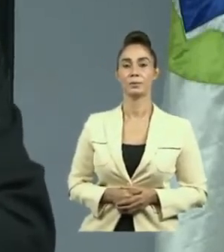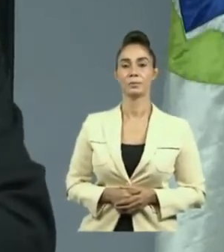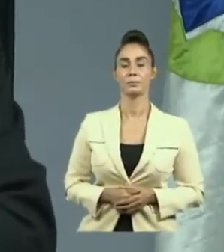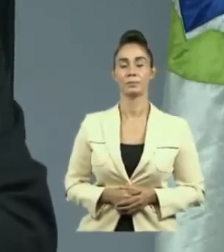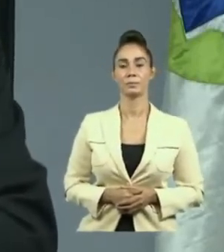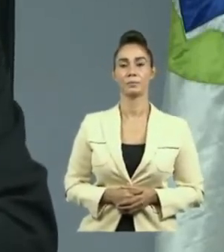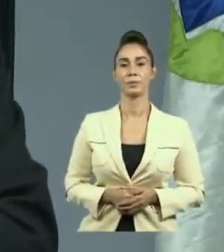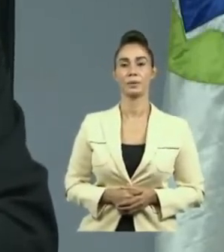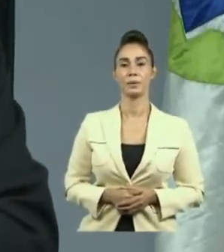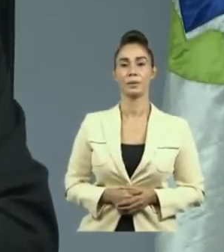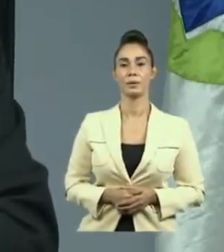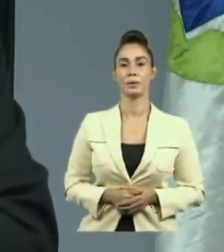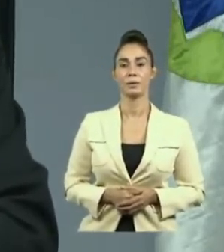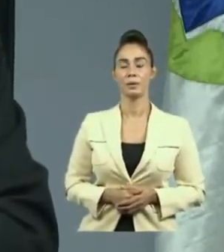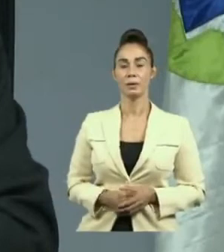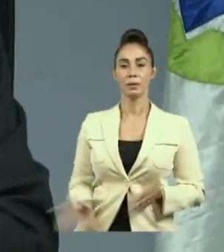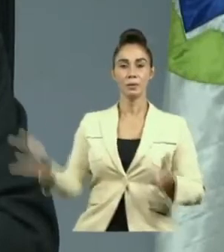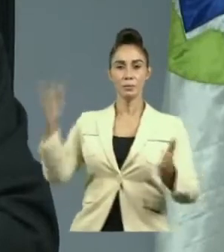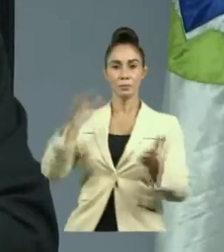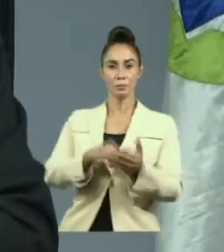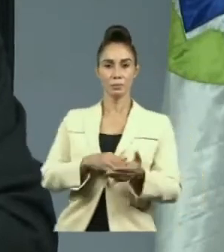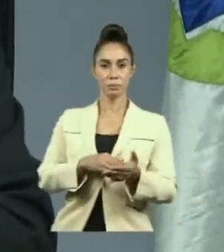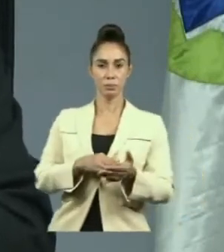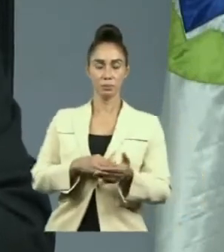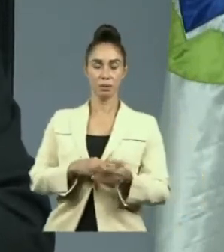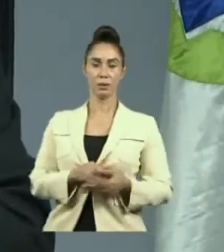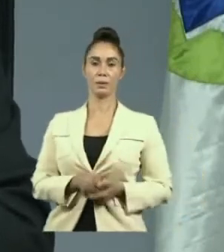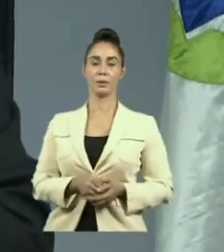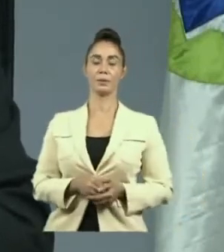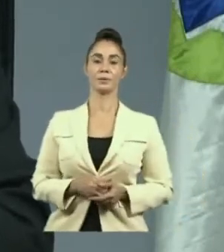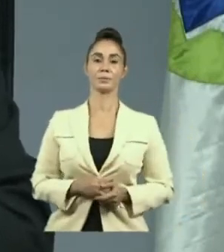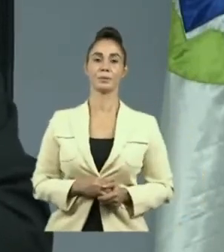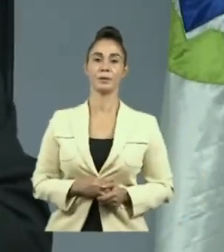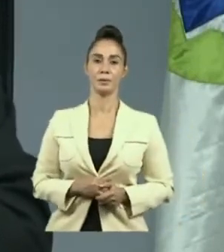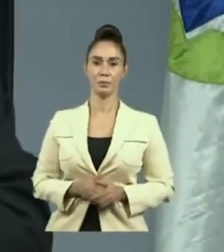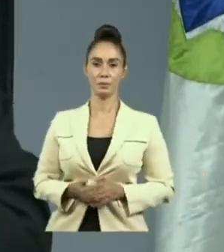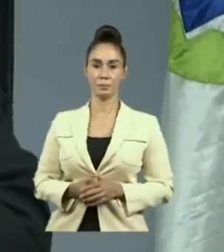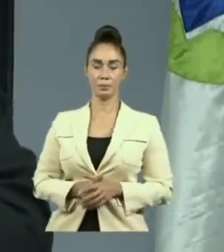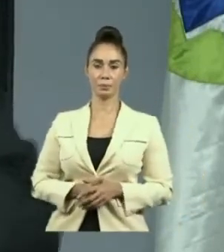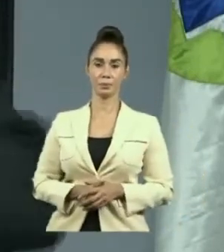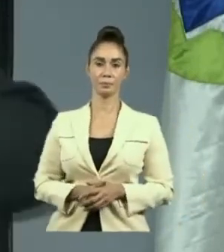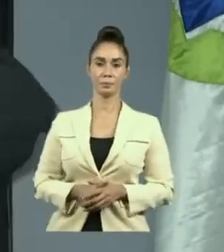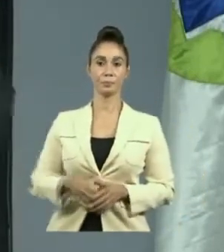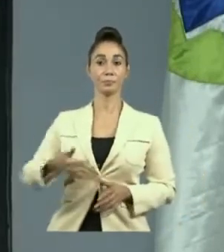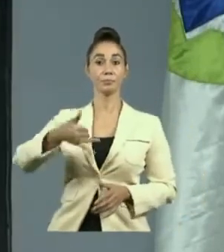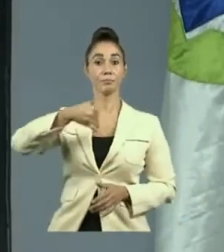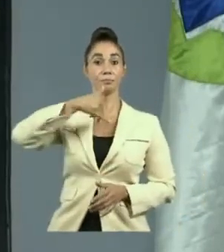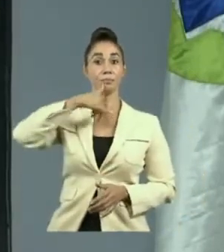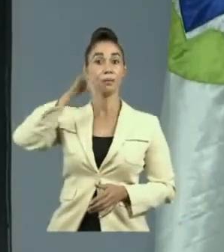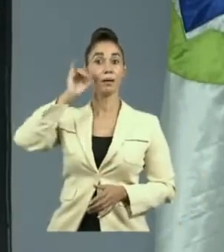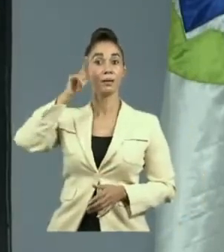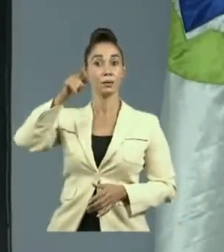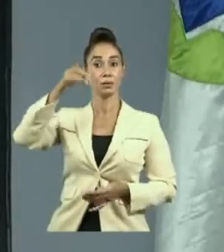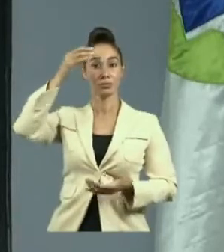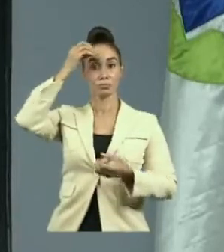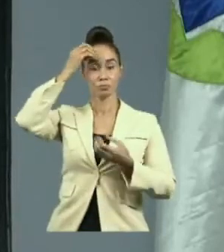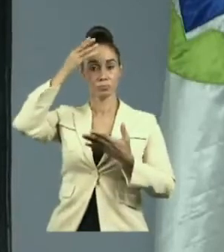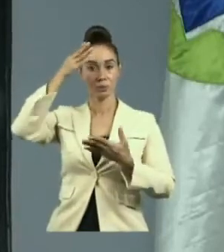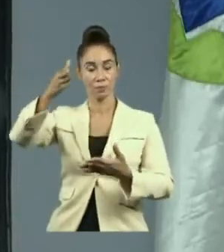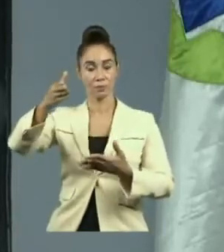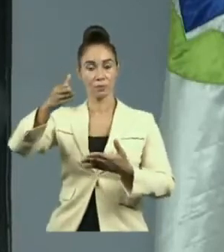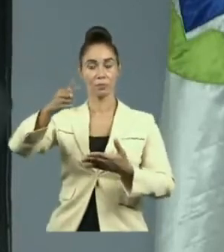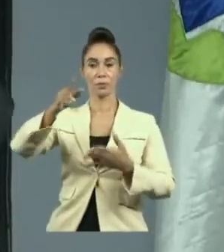ok repito repito usted informó ayer que